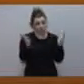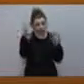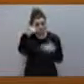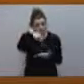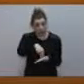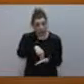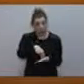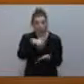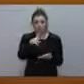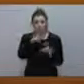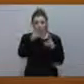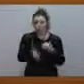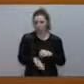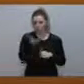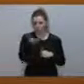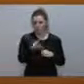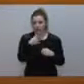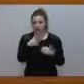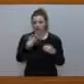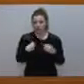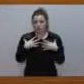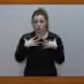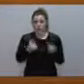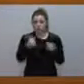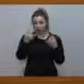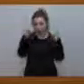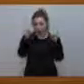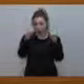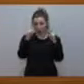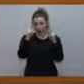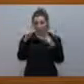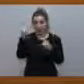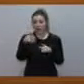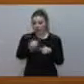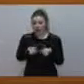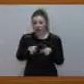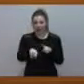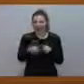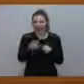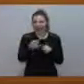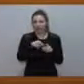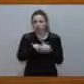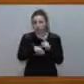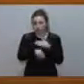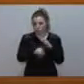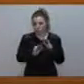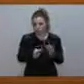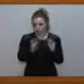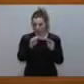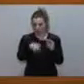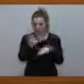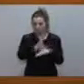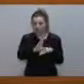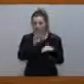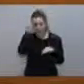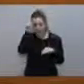importante para lo que supone la sanidad animal y su gestión en esta consejería. Nosotros hemos propuesto que estos trabajadores no